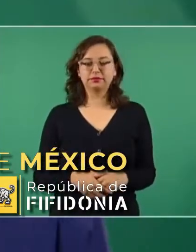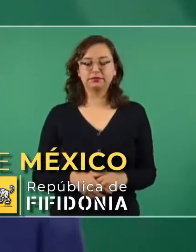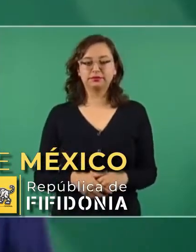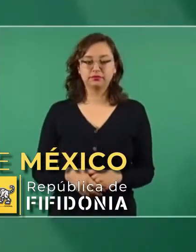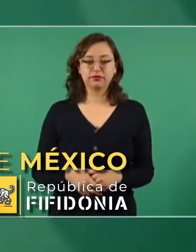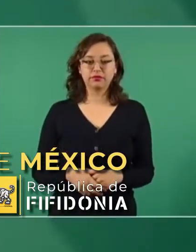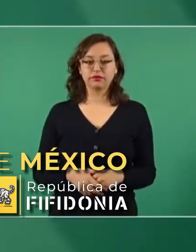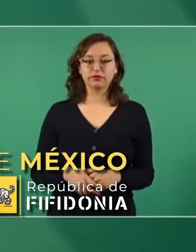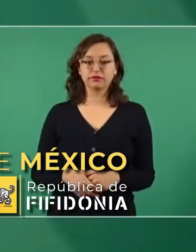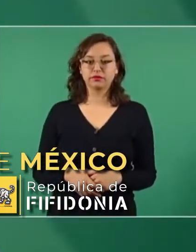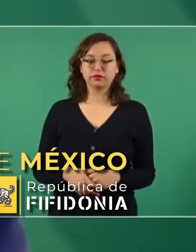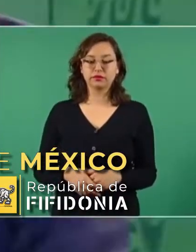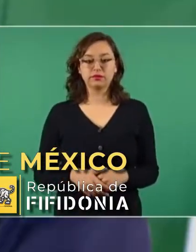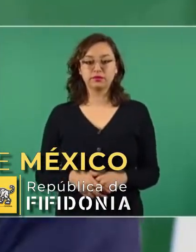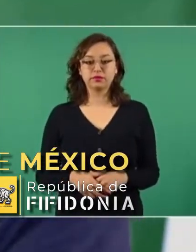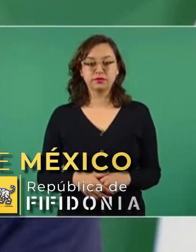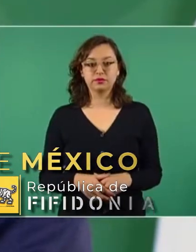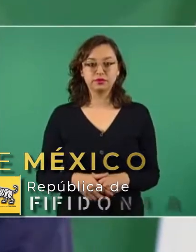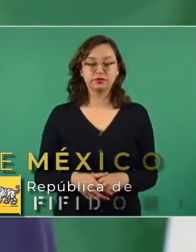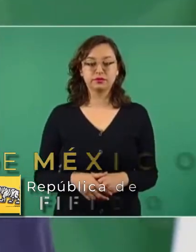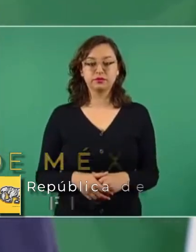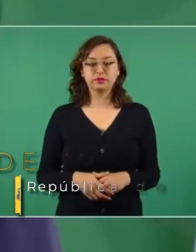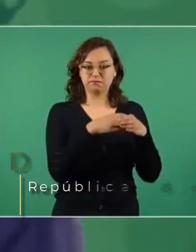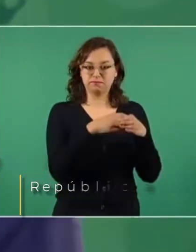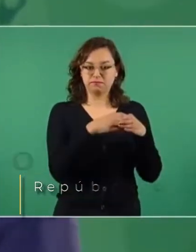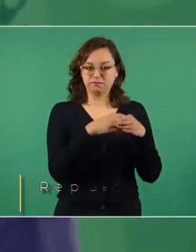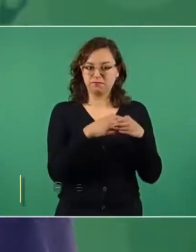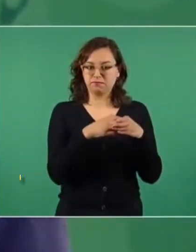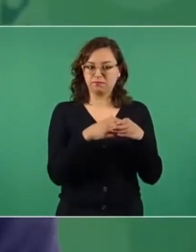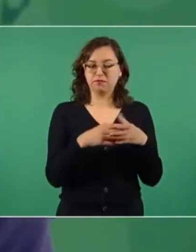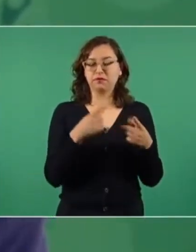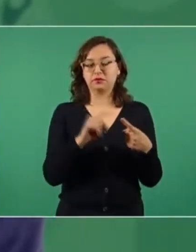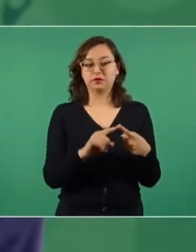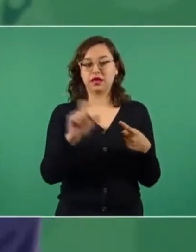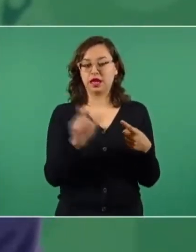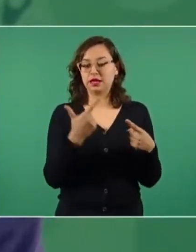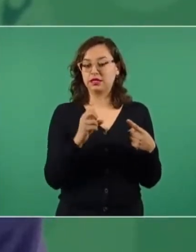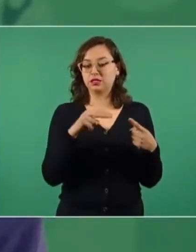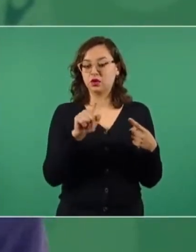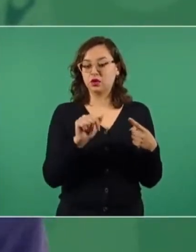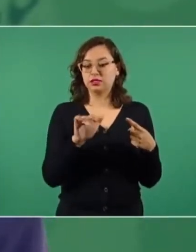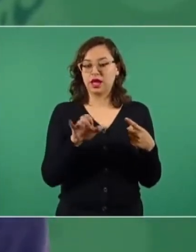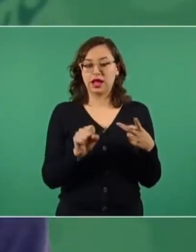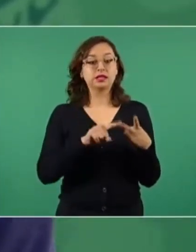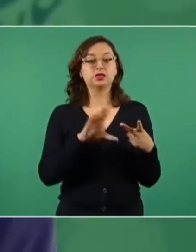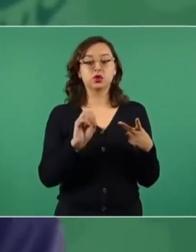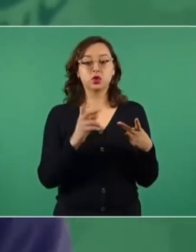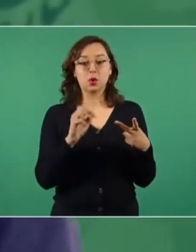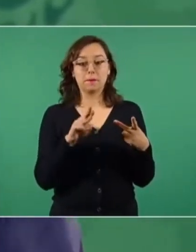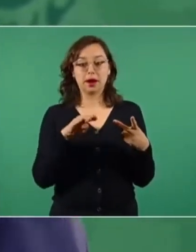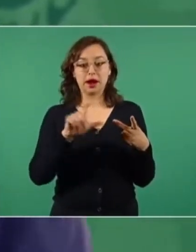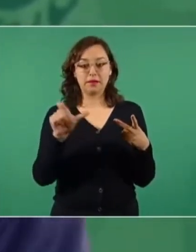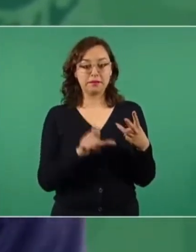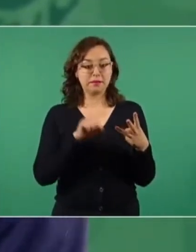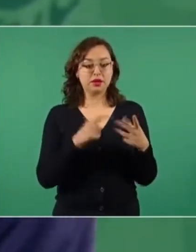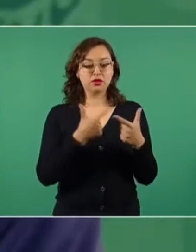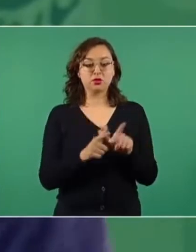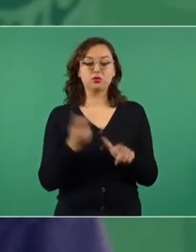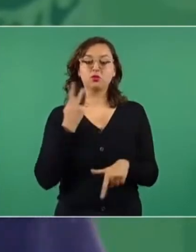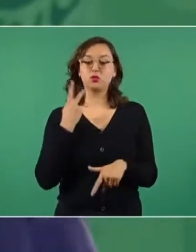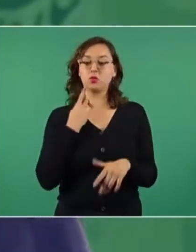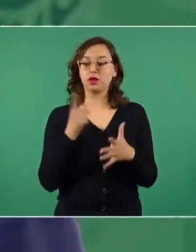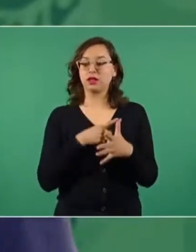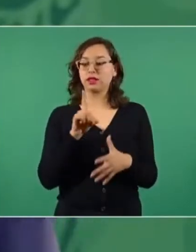eso. Sobre todo, empujaron fuertísimo, todos juntos. Claudio X. González, el Ecoparmex y todos los dirigentes del partido, salió Diego,